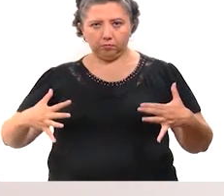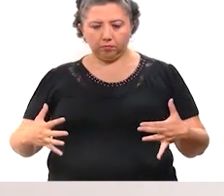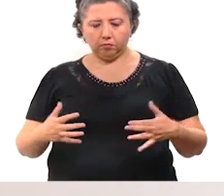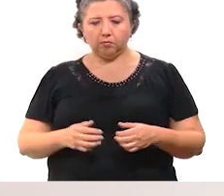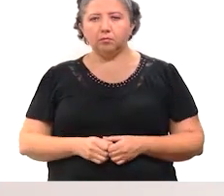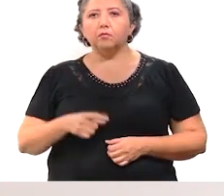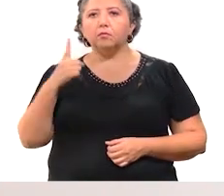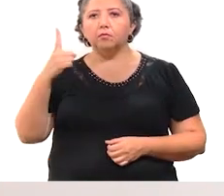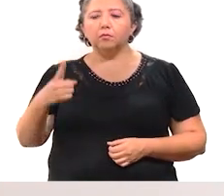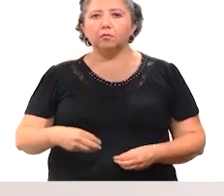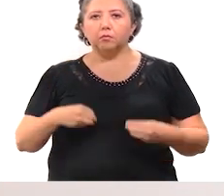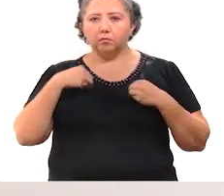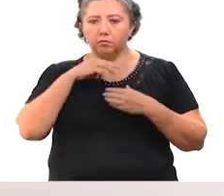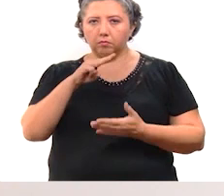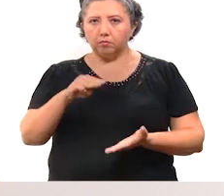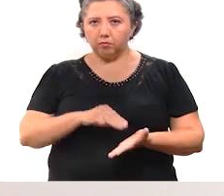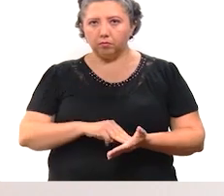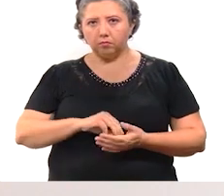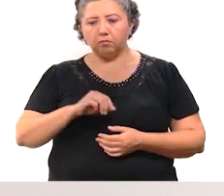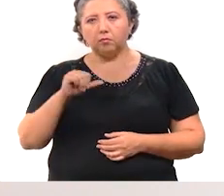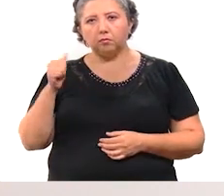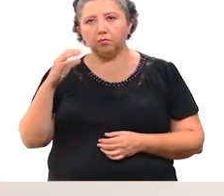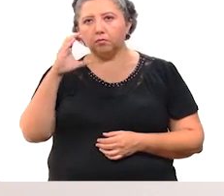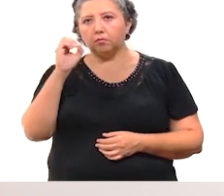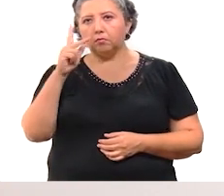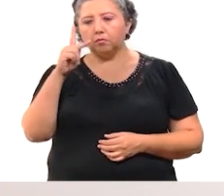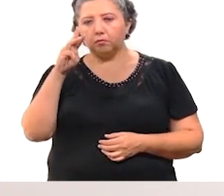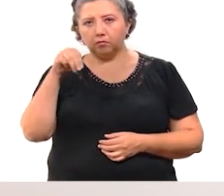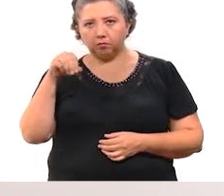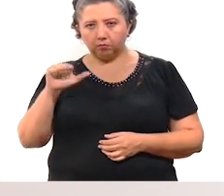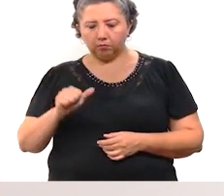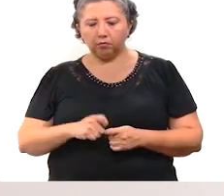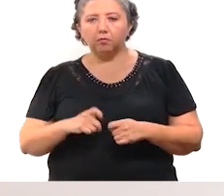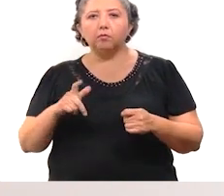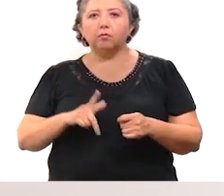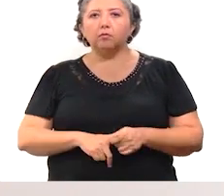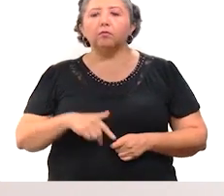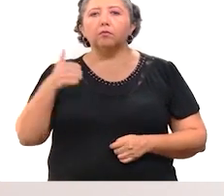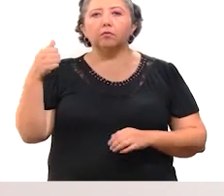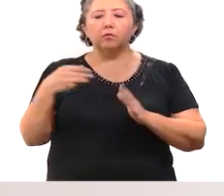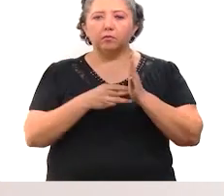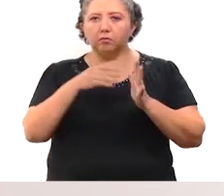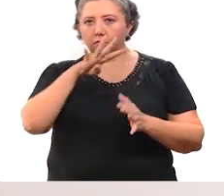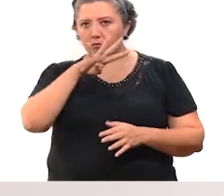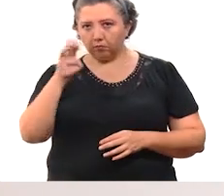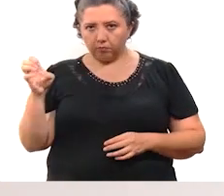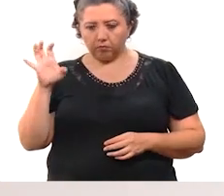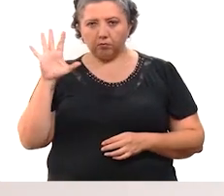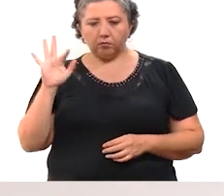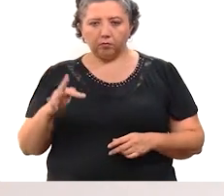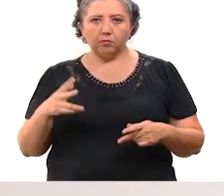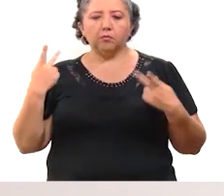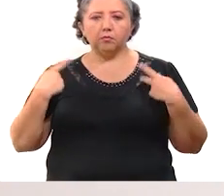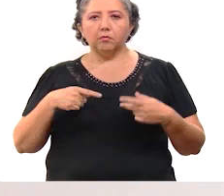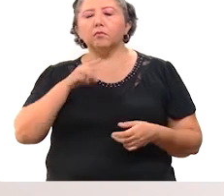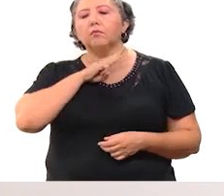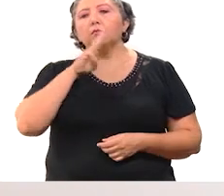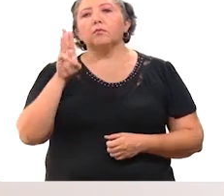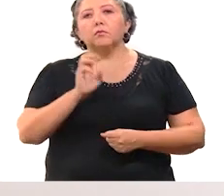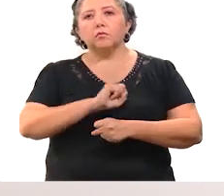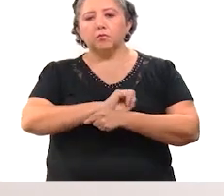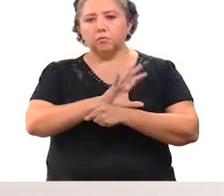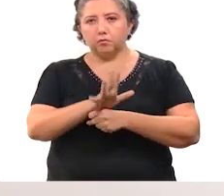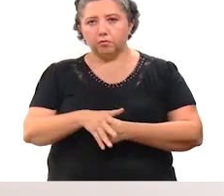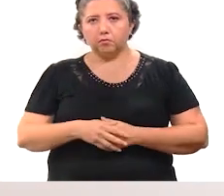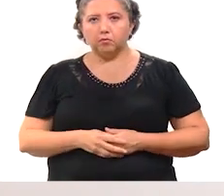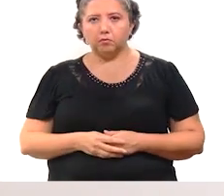obesidad. Una residía en Mérida, una en Copomá. En total son 6.440 las personas fallecidas a